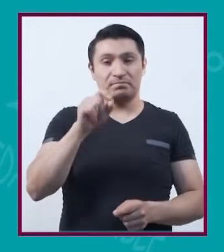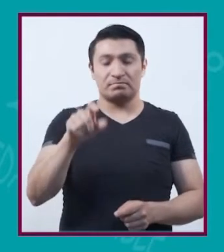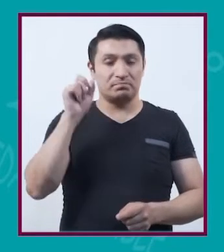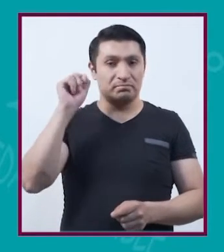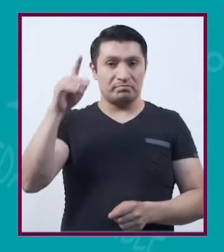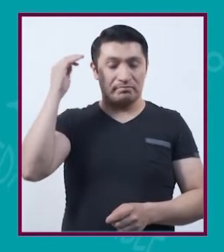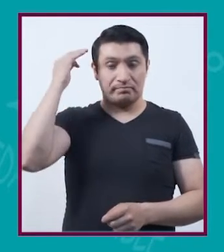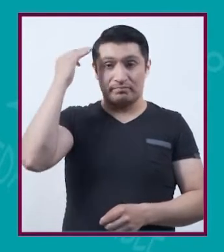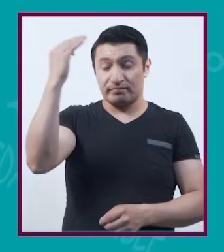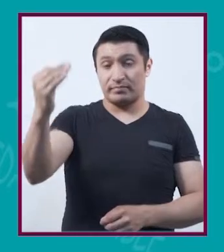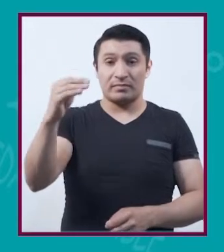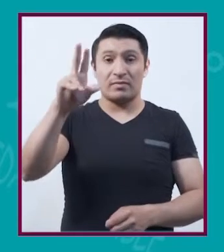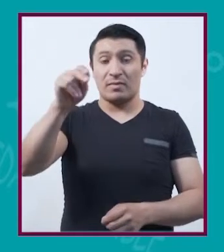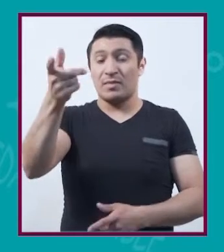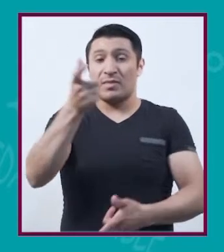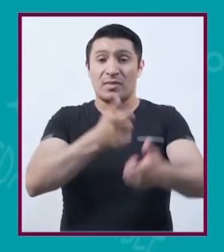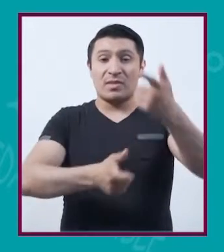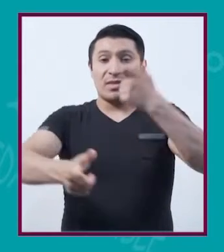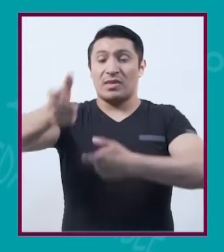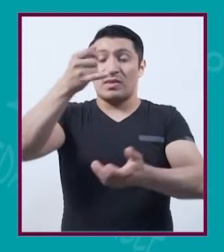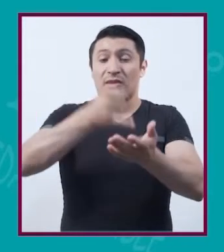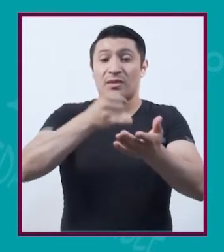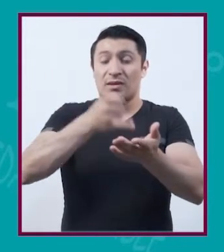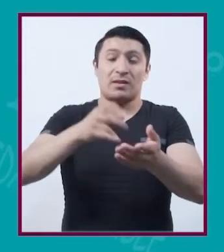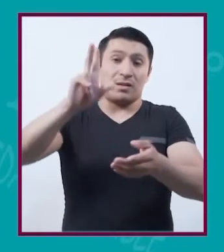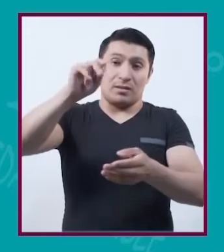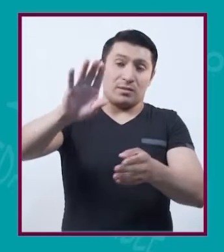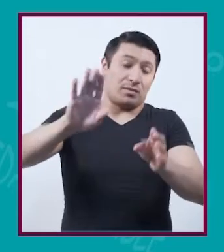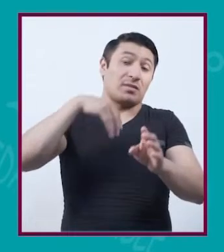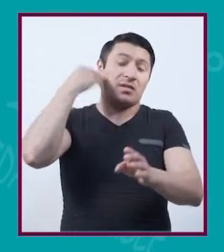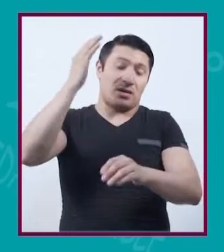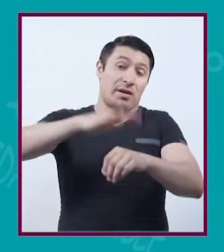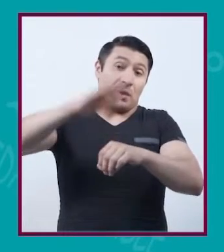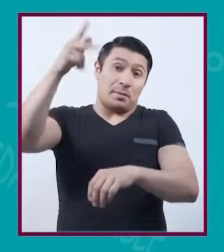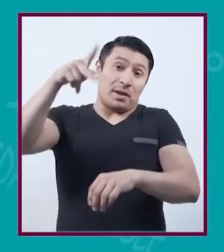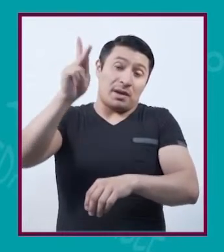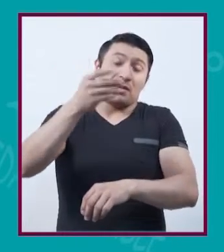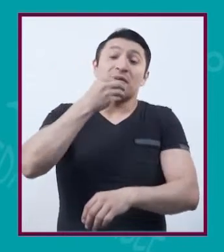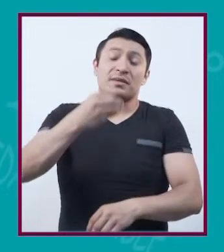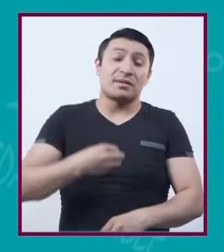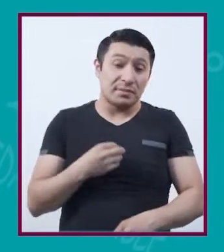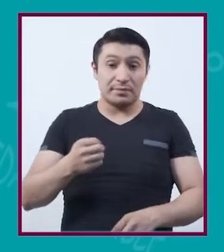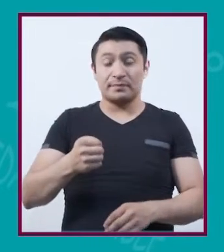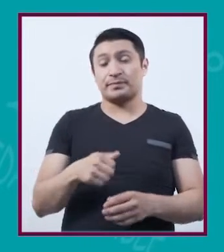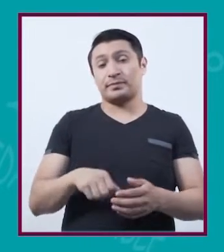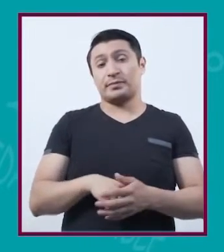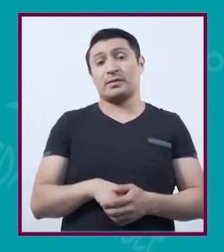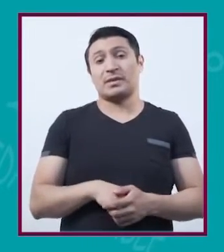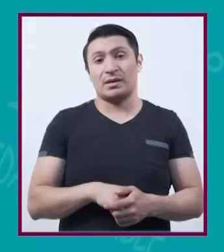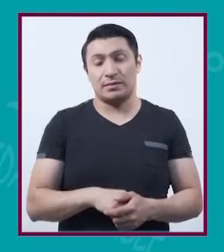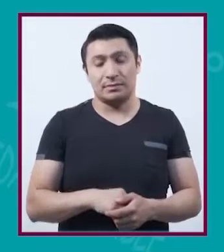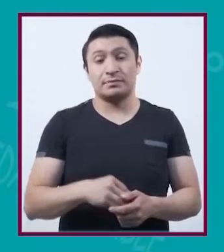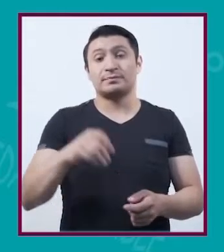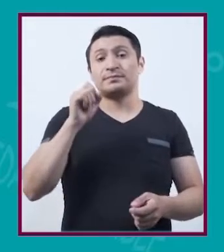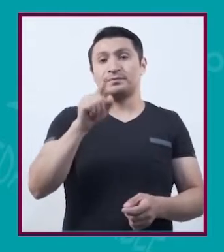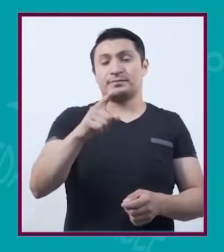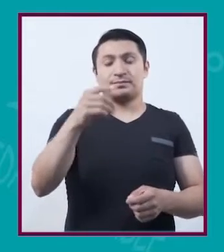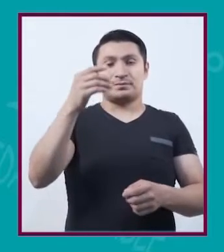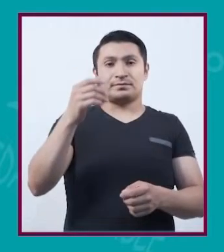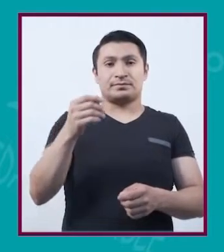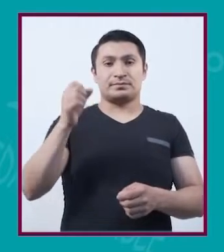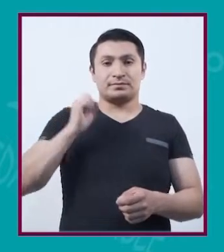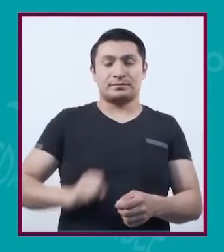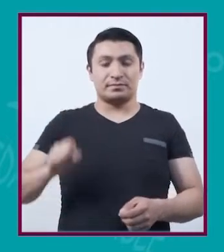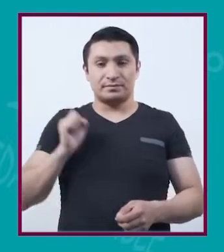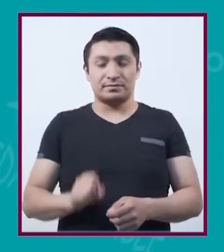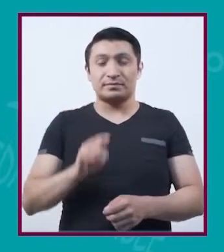De todos modos, durante esa época no se recaudaron tantos impuestos como se hubiera querido. Por otra parte, cabe agregar